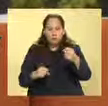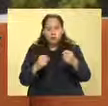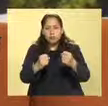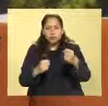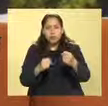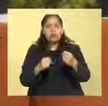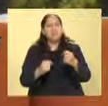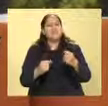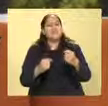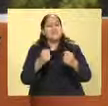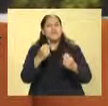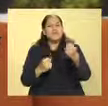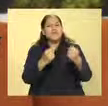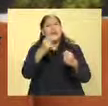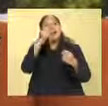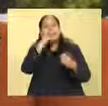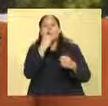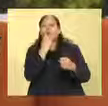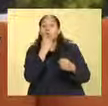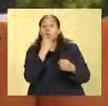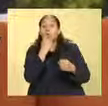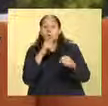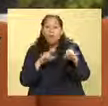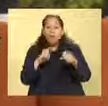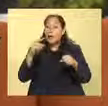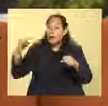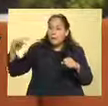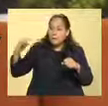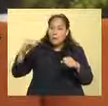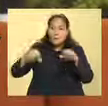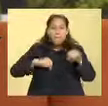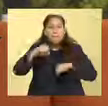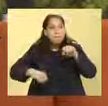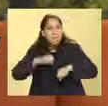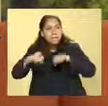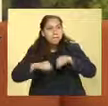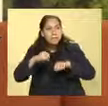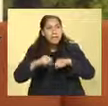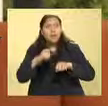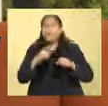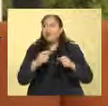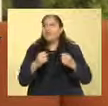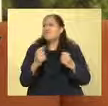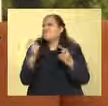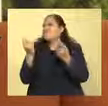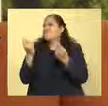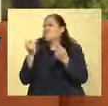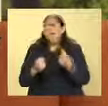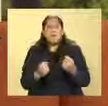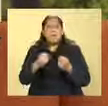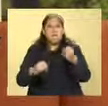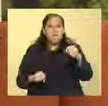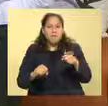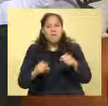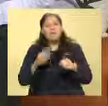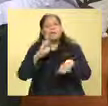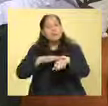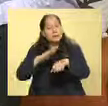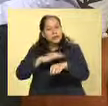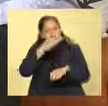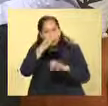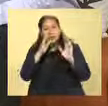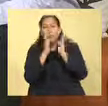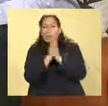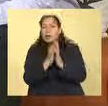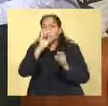no respetan, está el alto, vienen las ecobicis y la gente no respeta, entonces también hay que hacer un llamado a todas